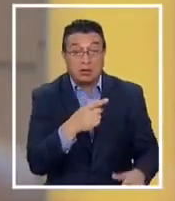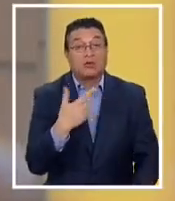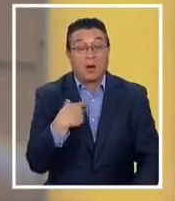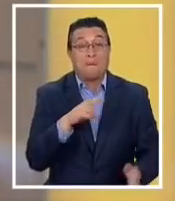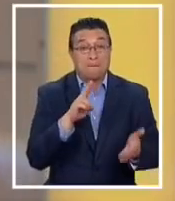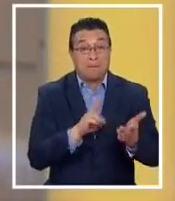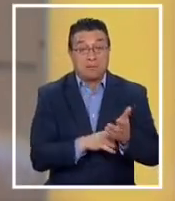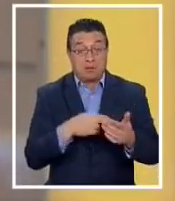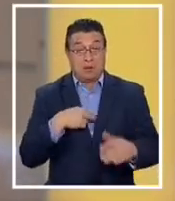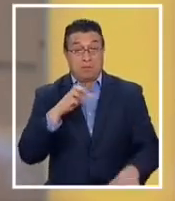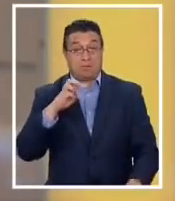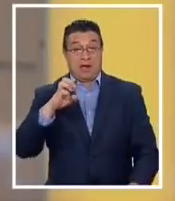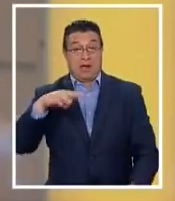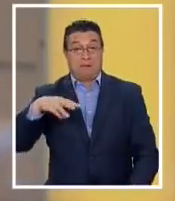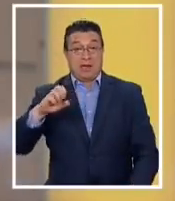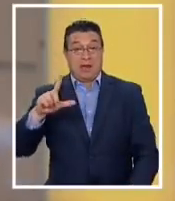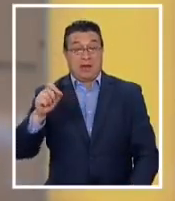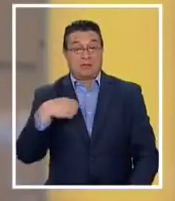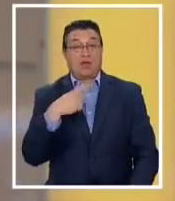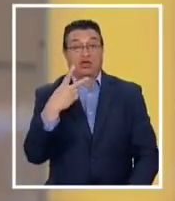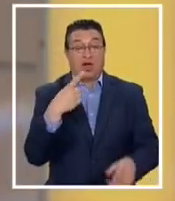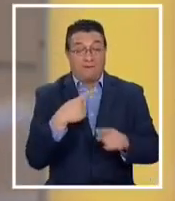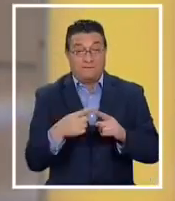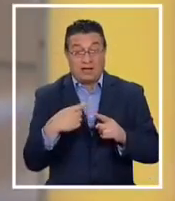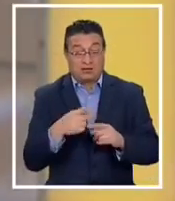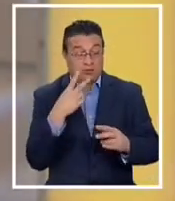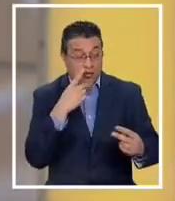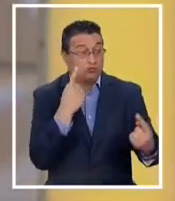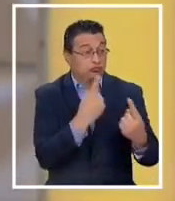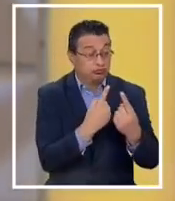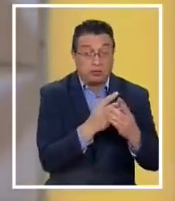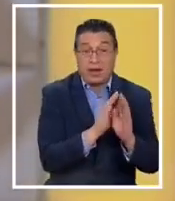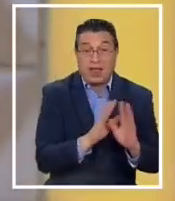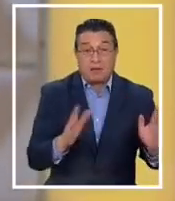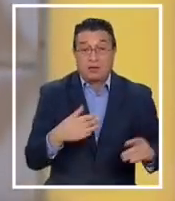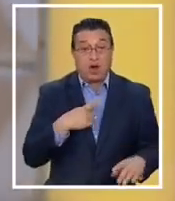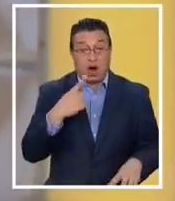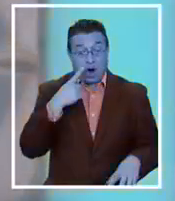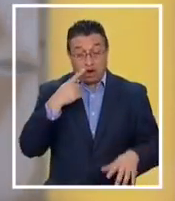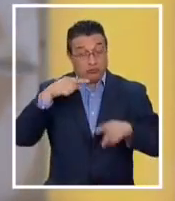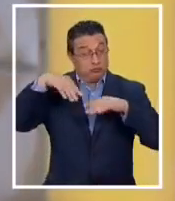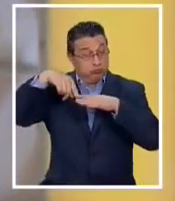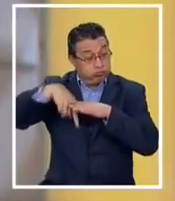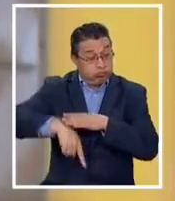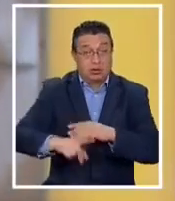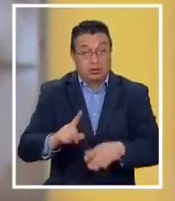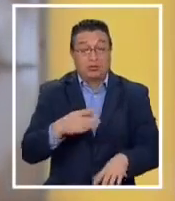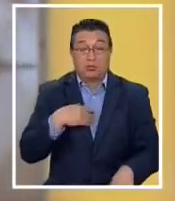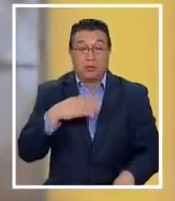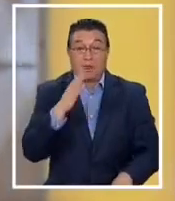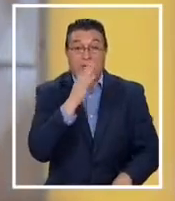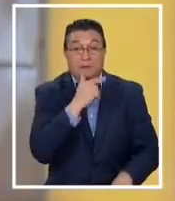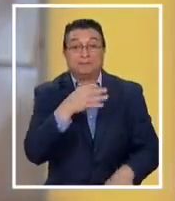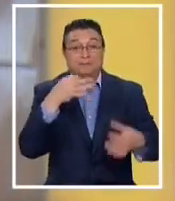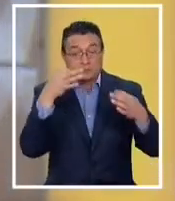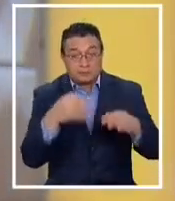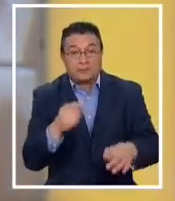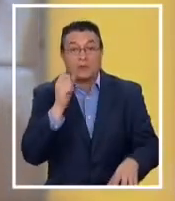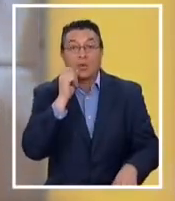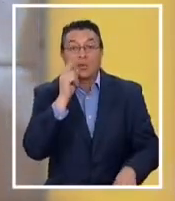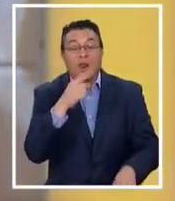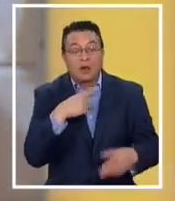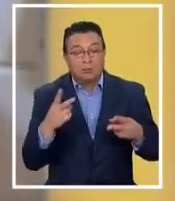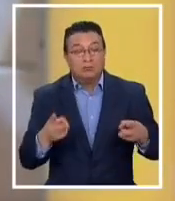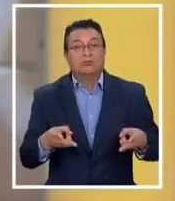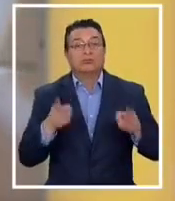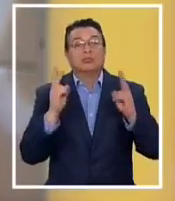hablar la verdad es que yo he estado dos veces no la conozco mayormente no tengo ningún antecedente que me permita saber cuál es su disposición